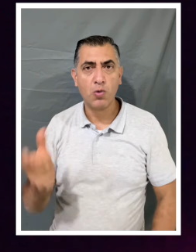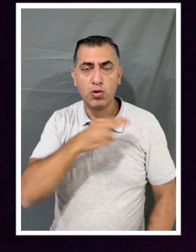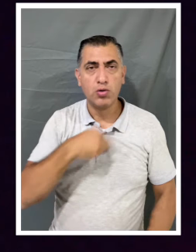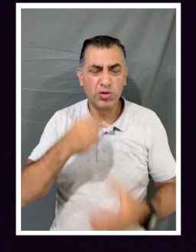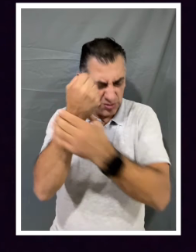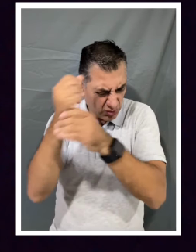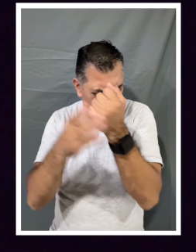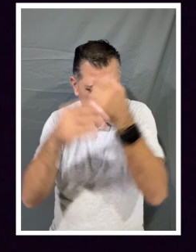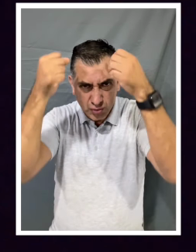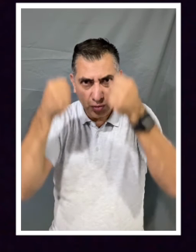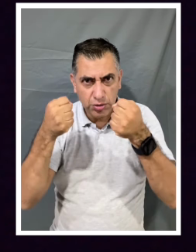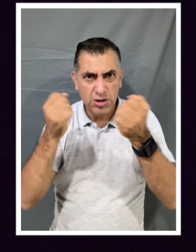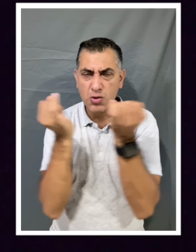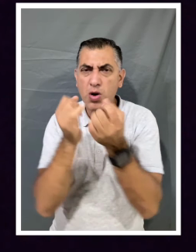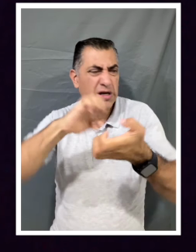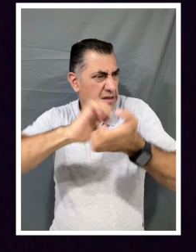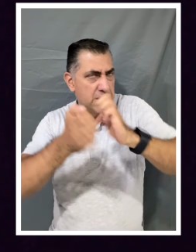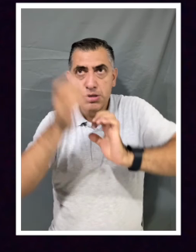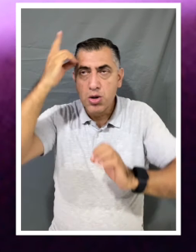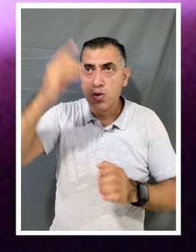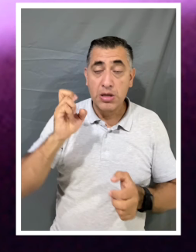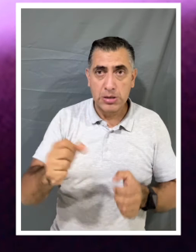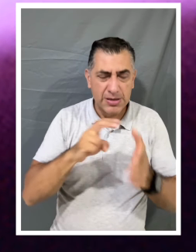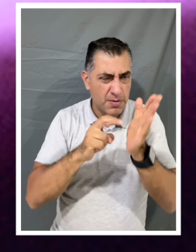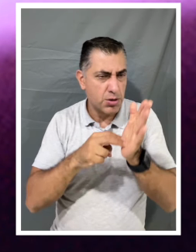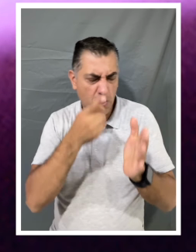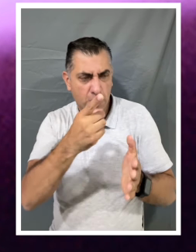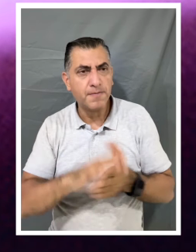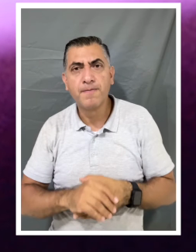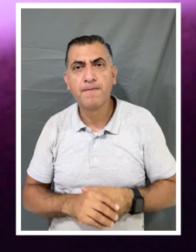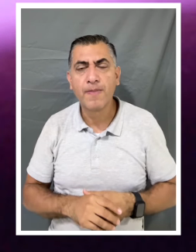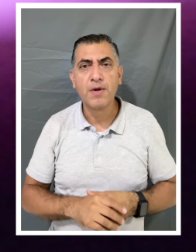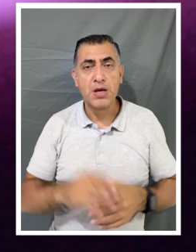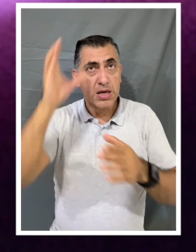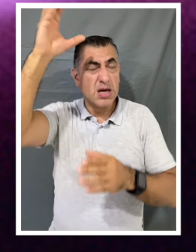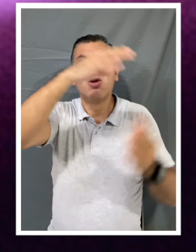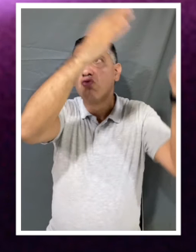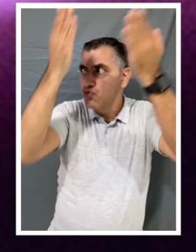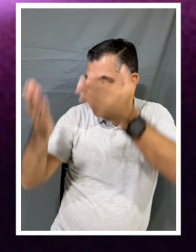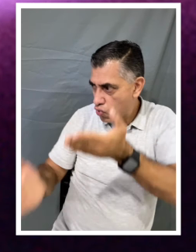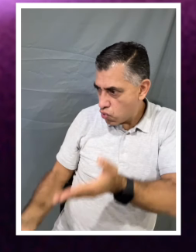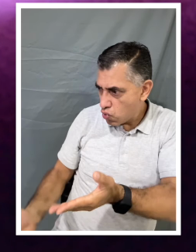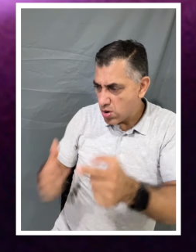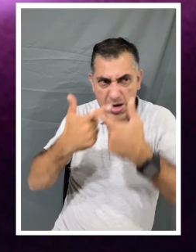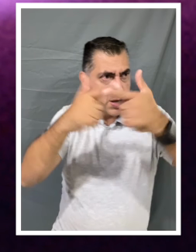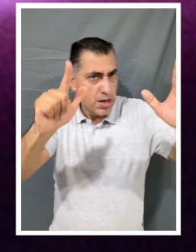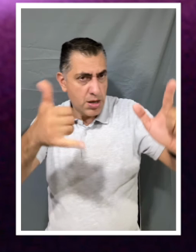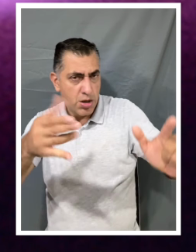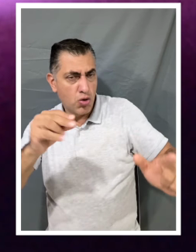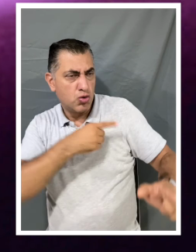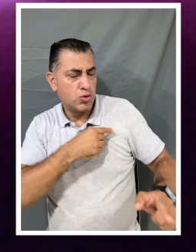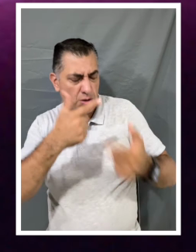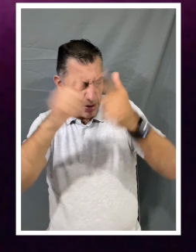éramos cautivos también éramos enemigos de Dios Entonces este versículo Está increíble porque dice que Cristo descendió nos libera y no